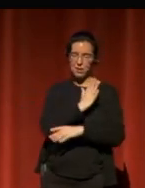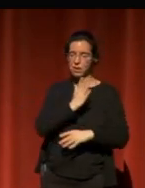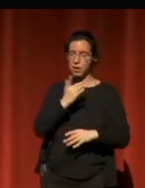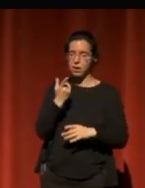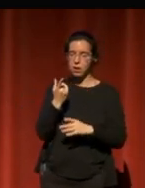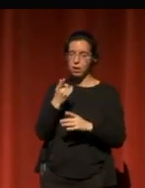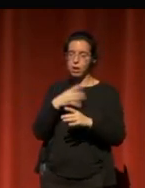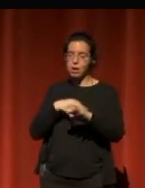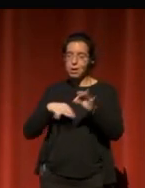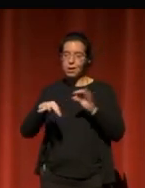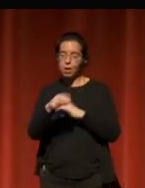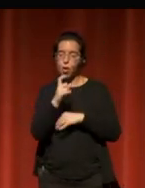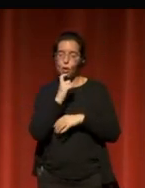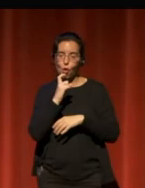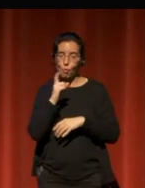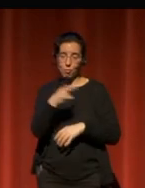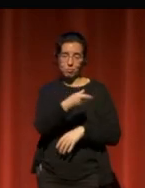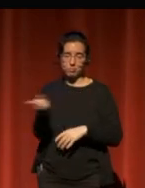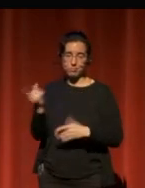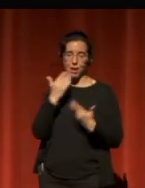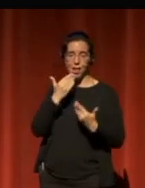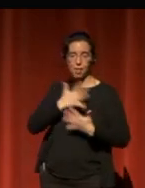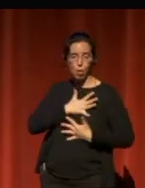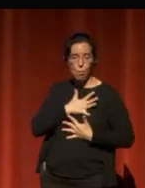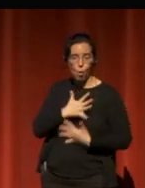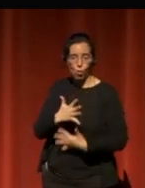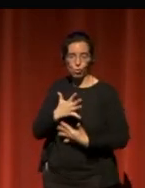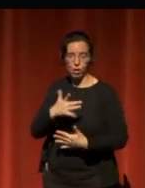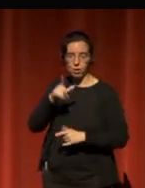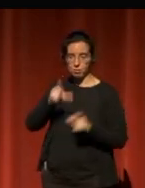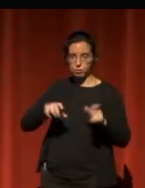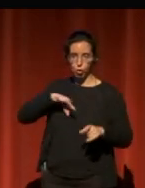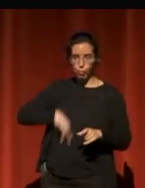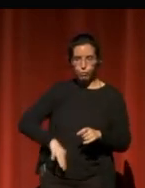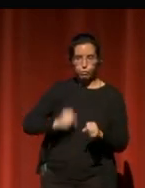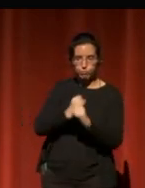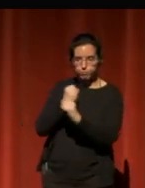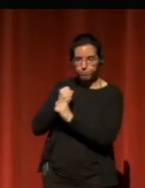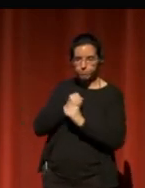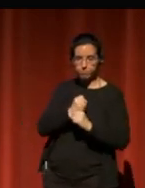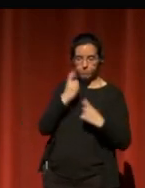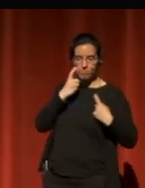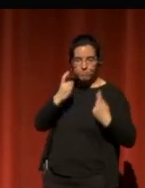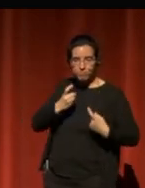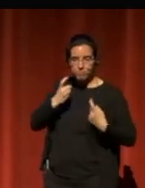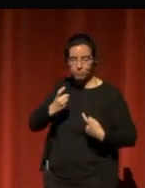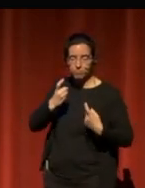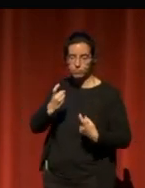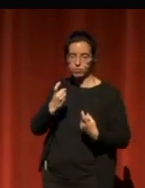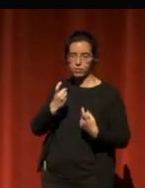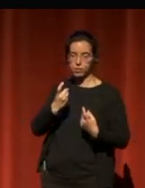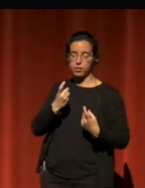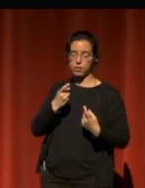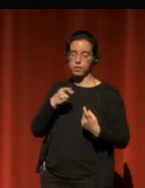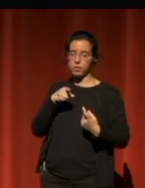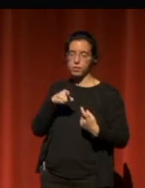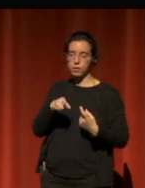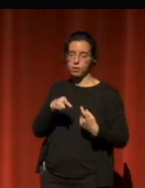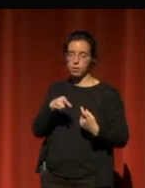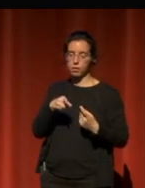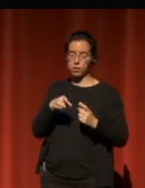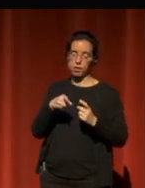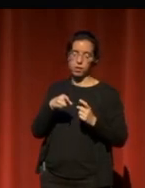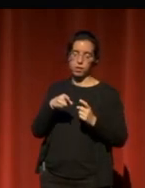con el voluntarismo y el denuedo de los profesionales y que suple en un marco